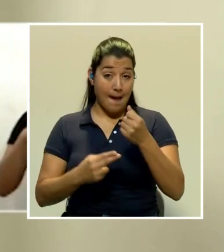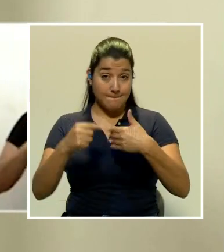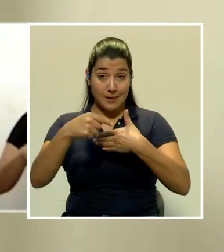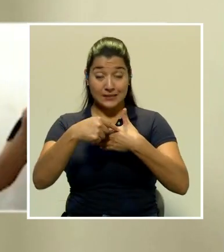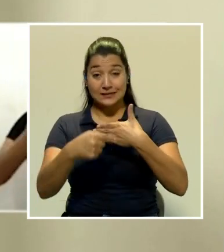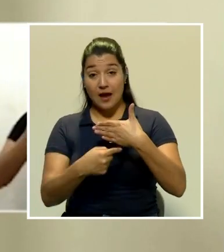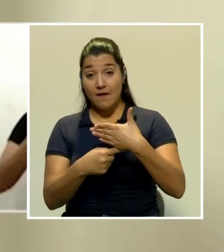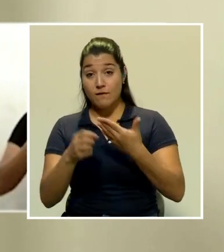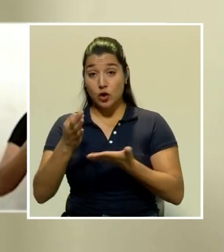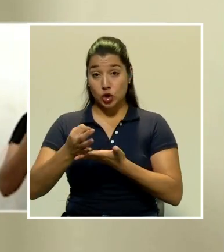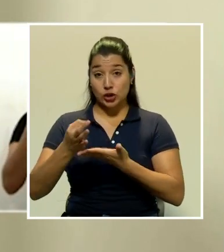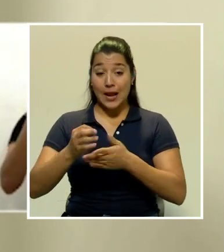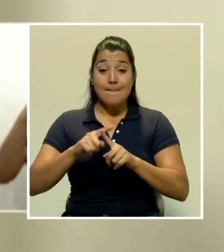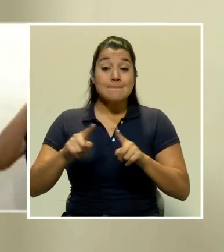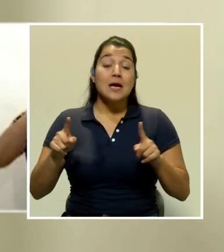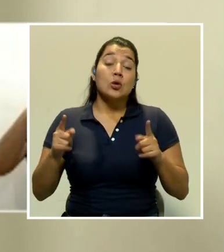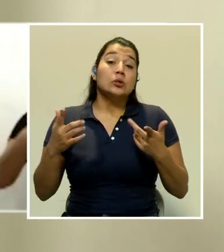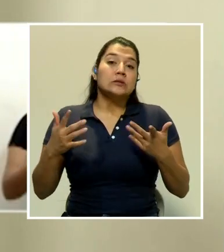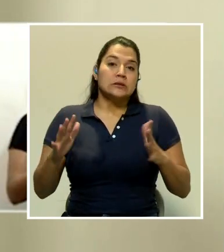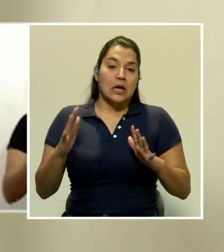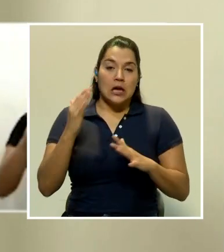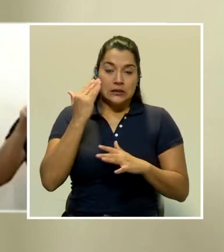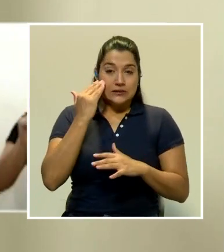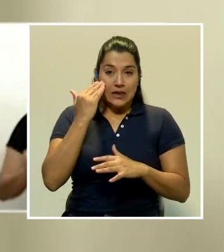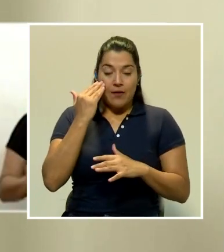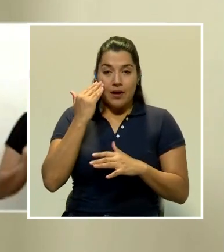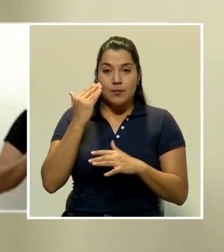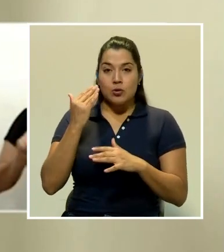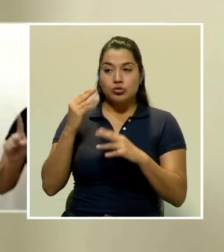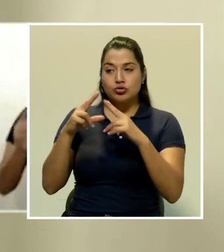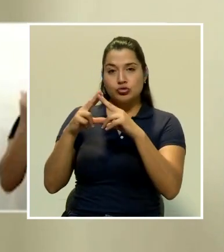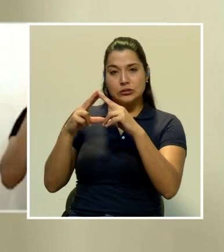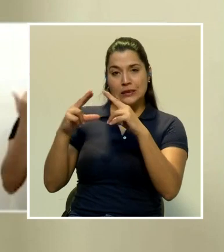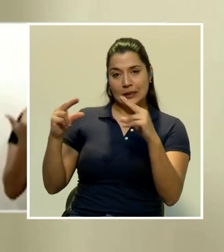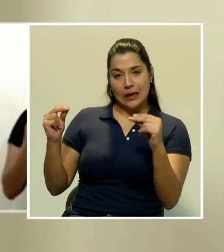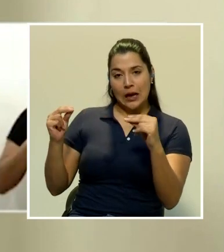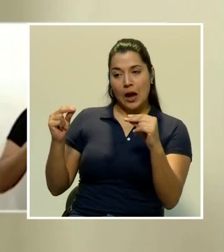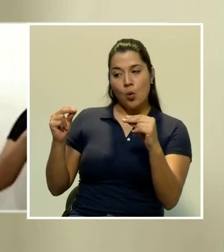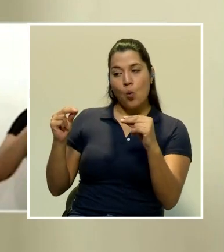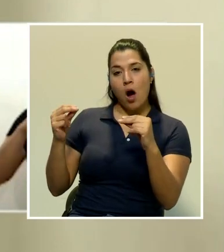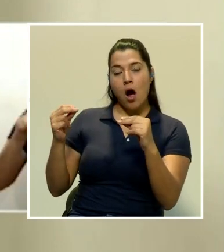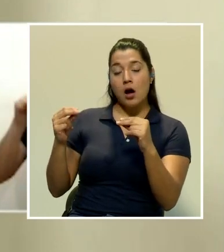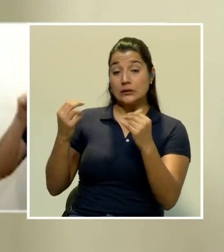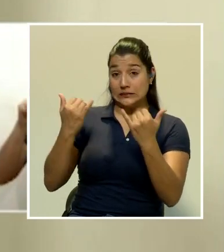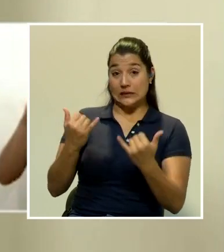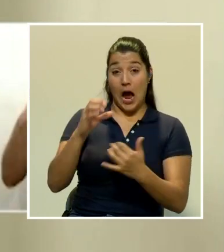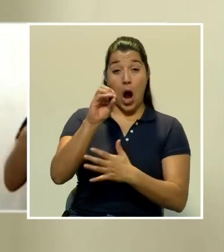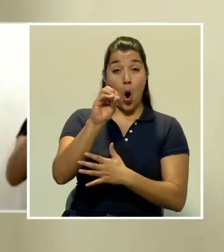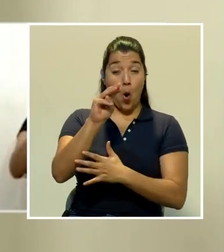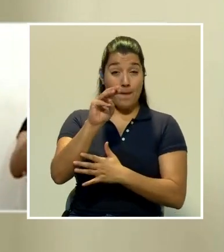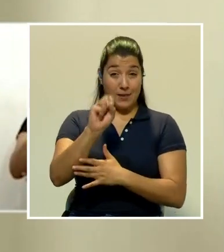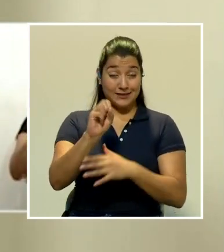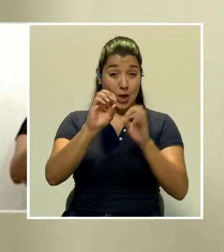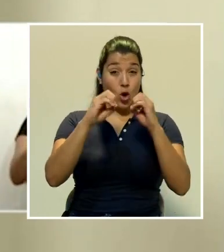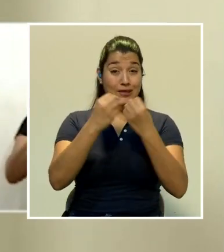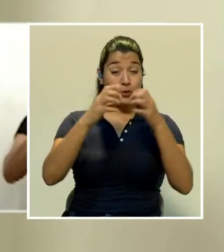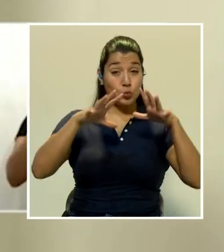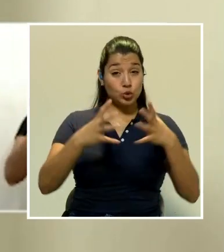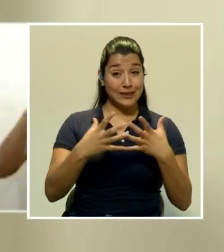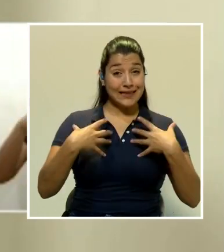que en este momento existe ya. Nicaragua fue ubicado por la misma OMS como un país con transmisión